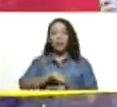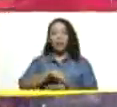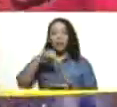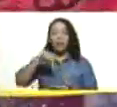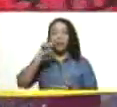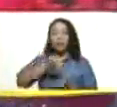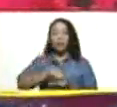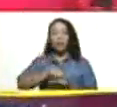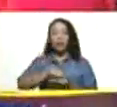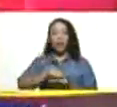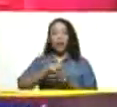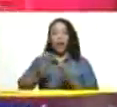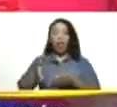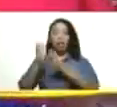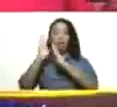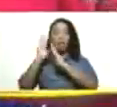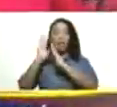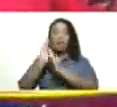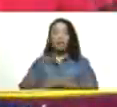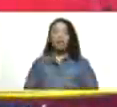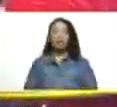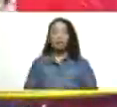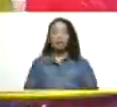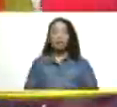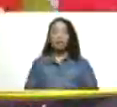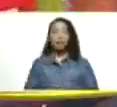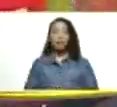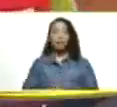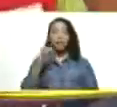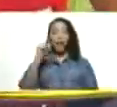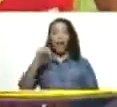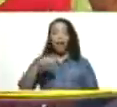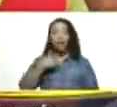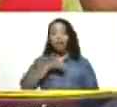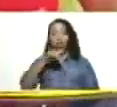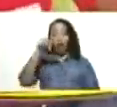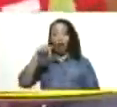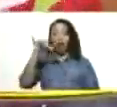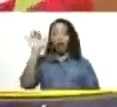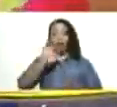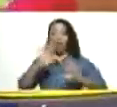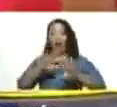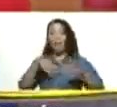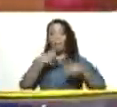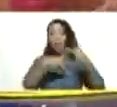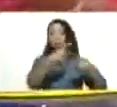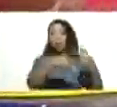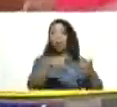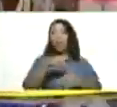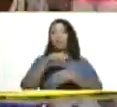de almacenamiento. Aquí estamos ya en el producto final.